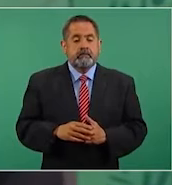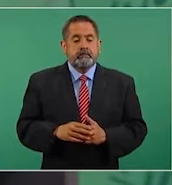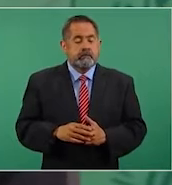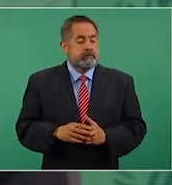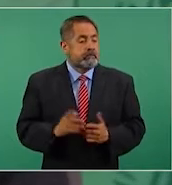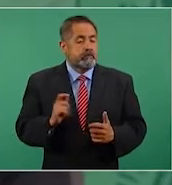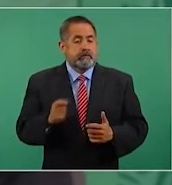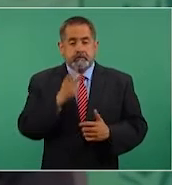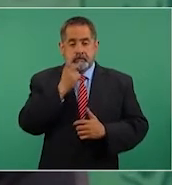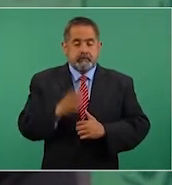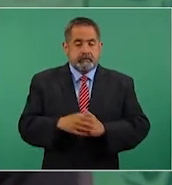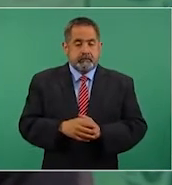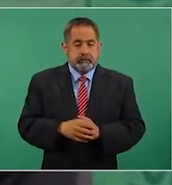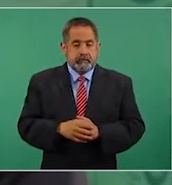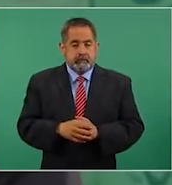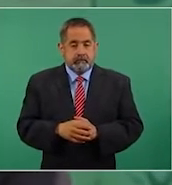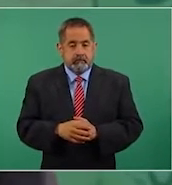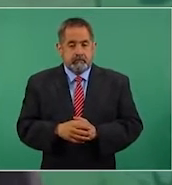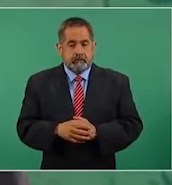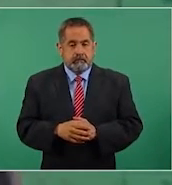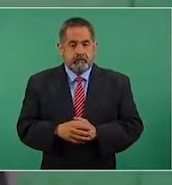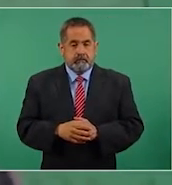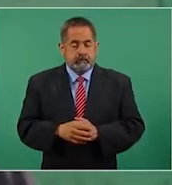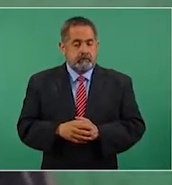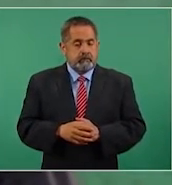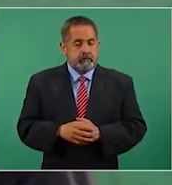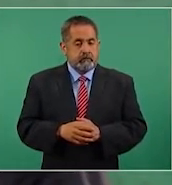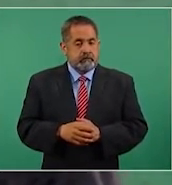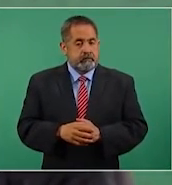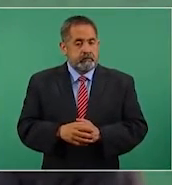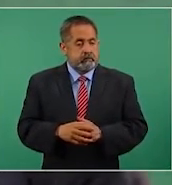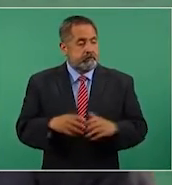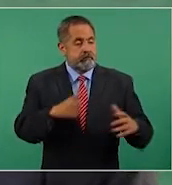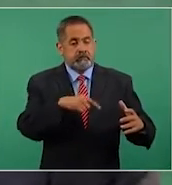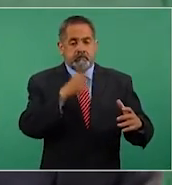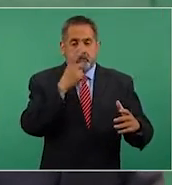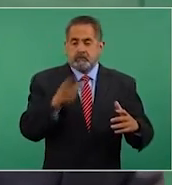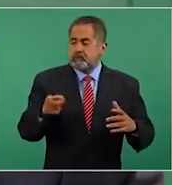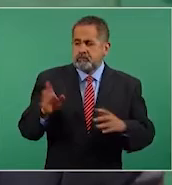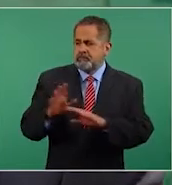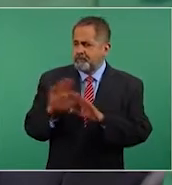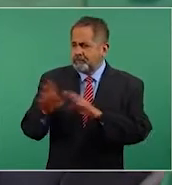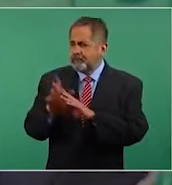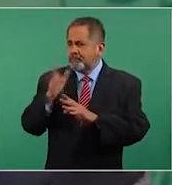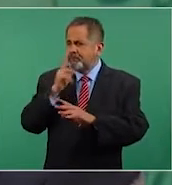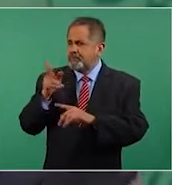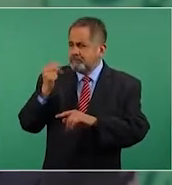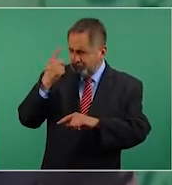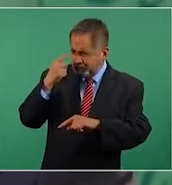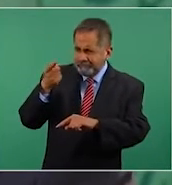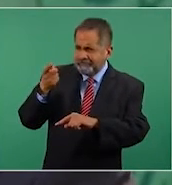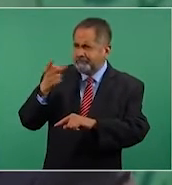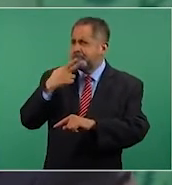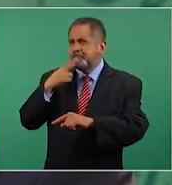estaba acabando con la gallina de los huevos de oro.